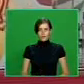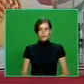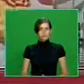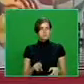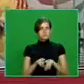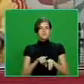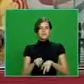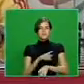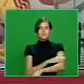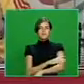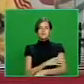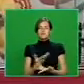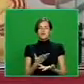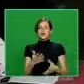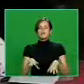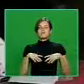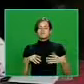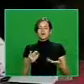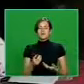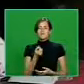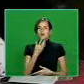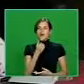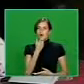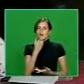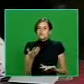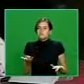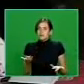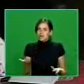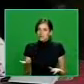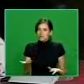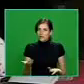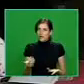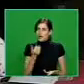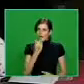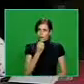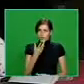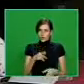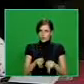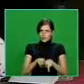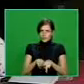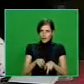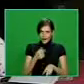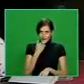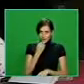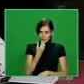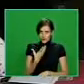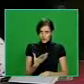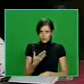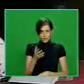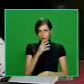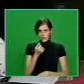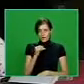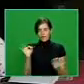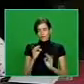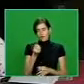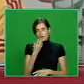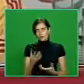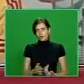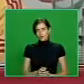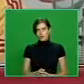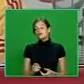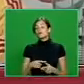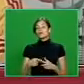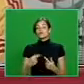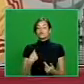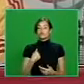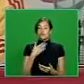chismorreo díganme que le quede una cosa buena Pues ah un chismorreo insulso Así que